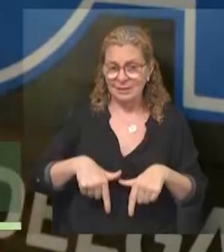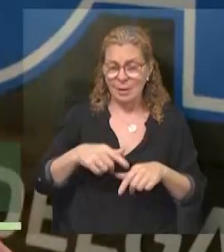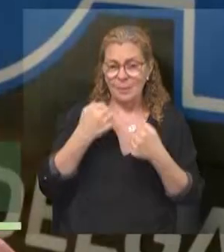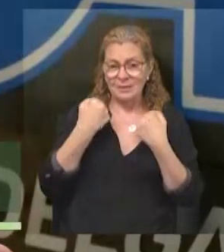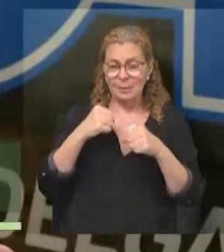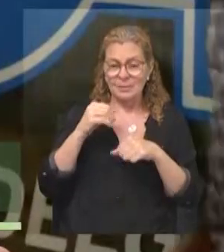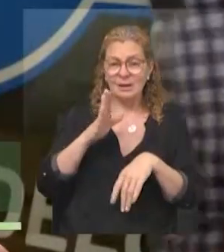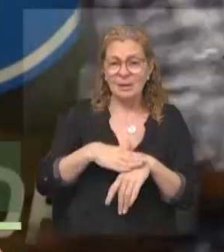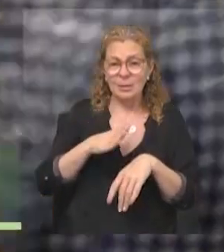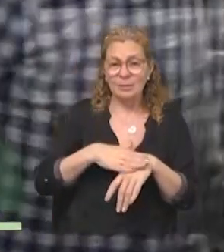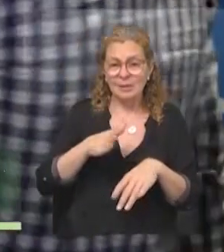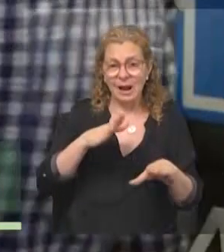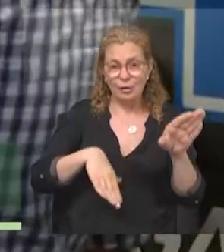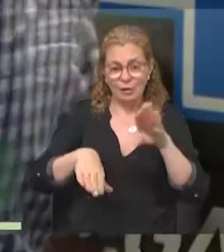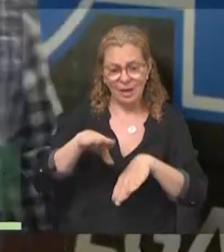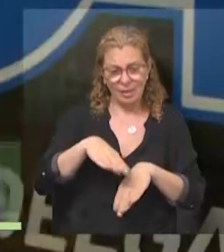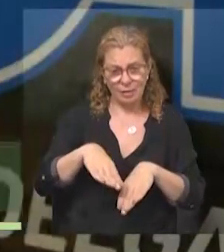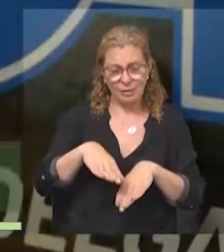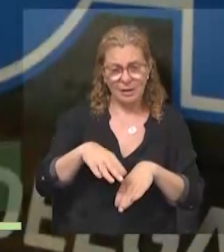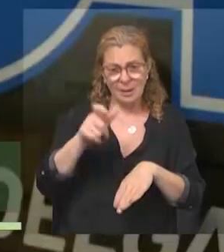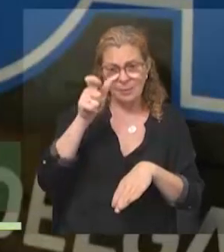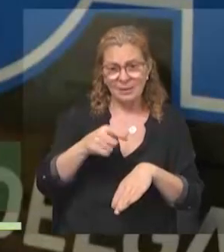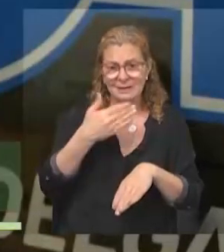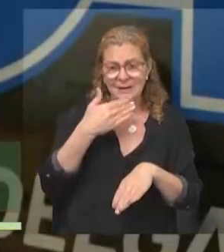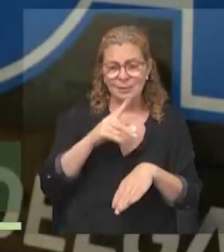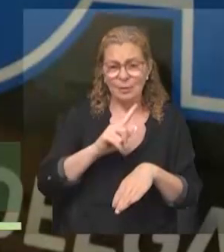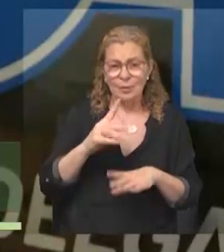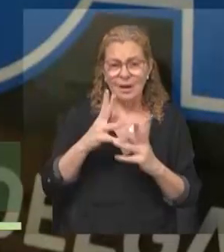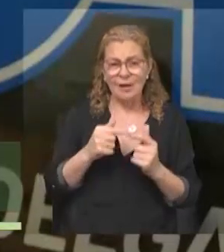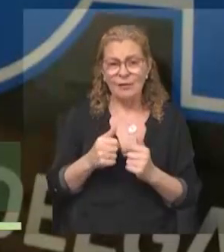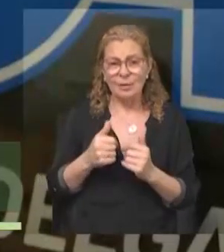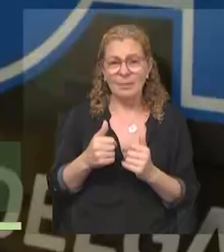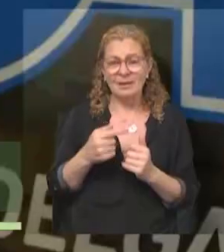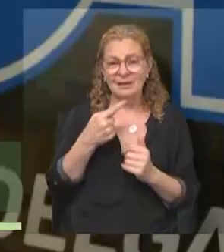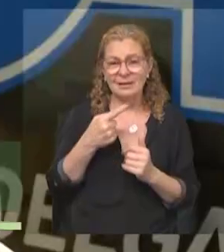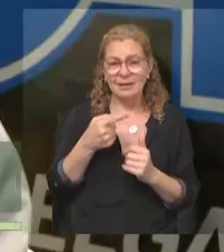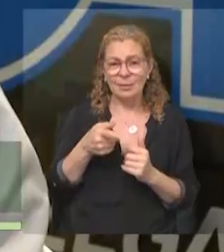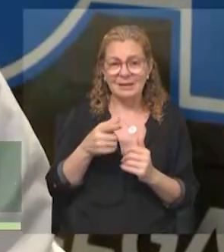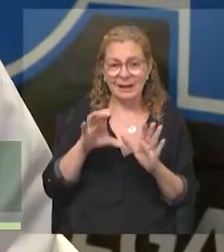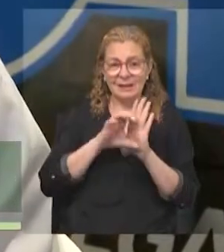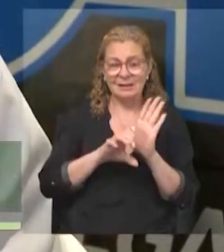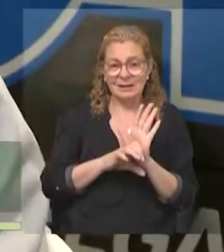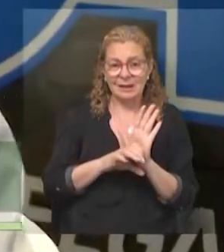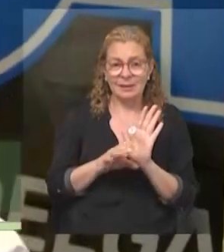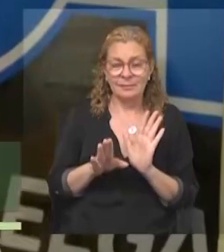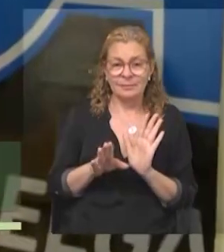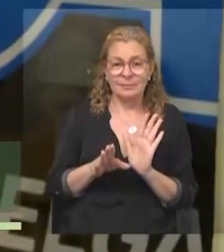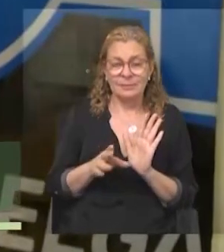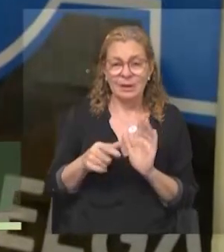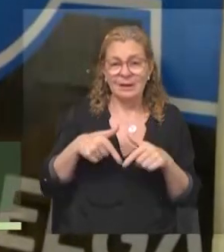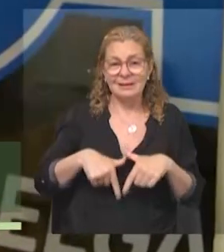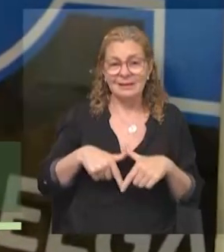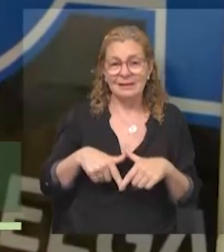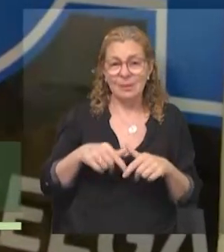le echa la culpa a los nadadores lo cual entendemos que no es la forma de proceder ante un caso de estas características lo que la tendencia